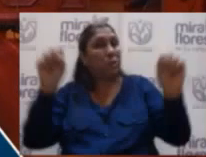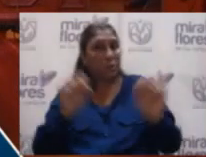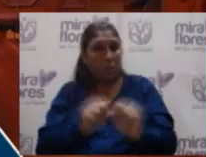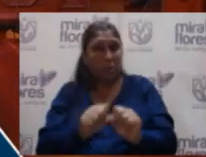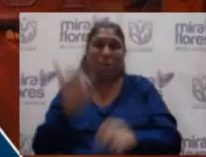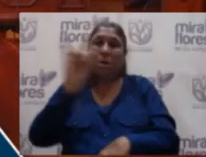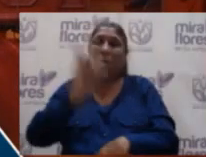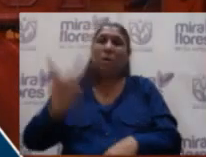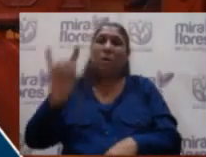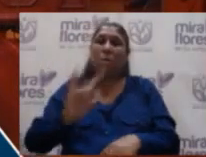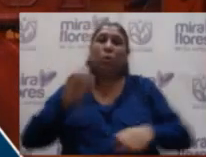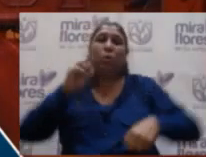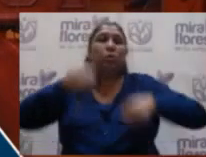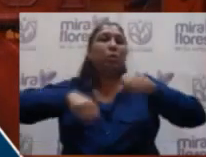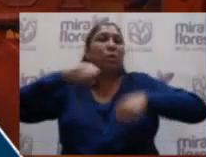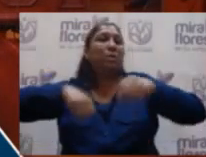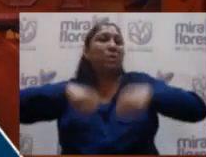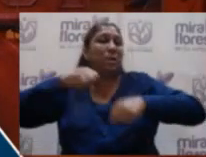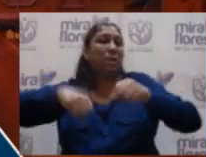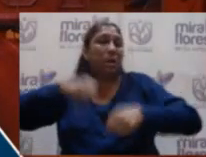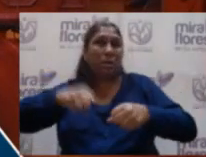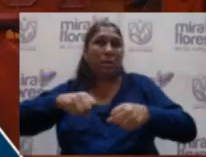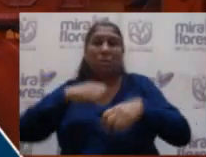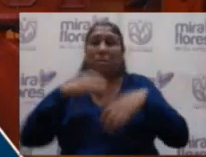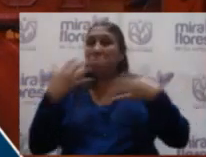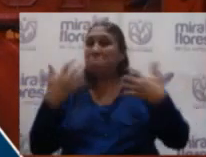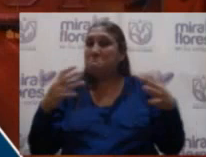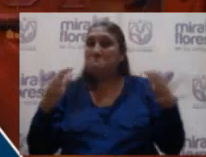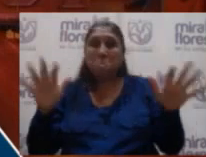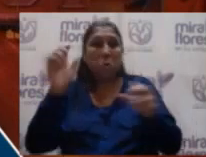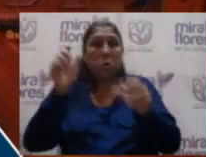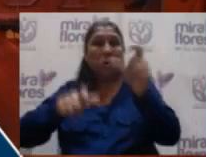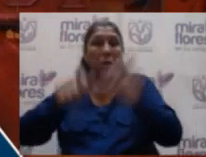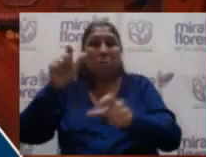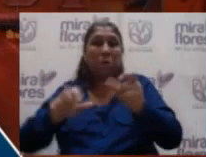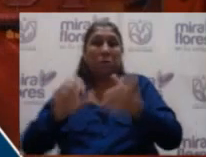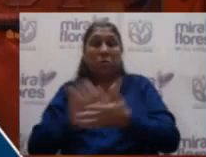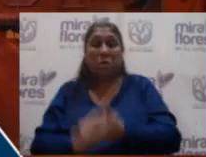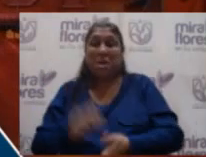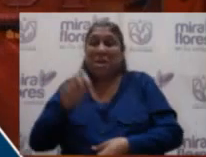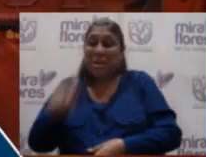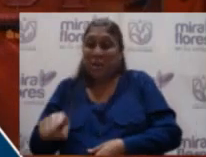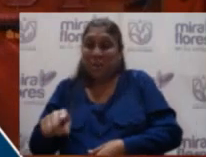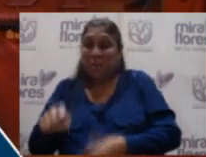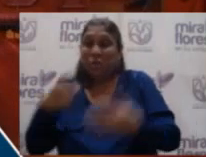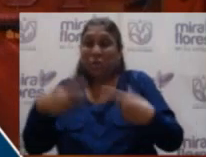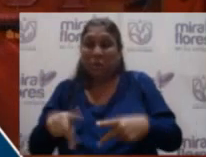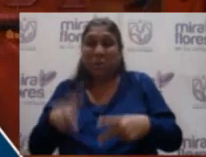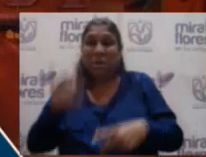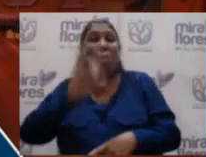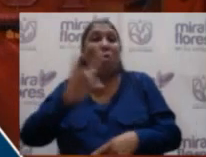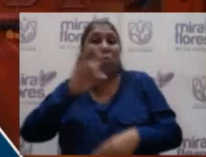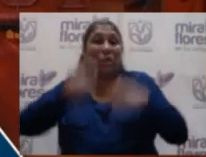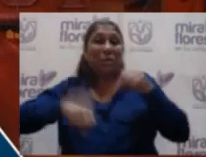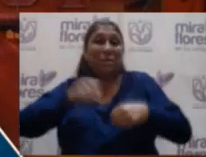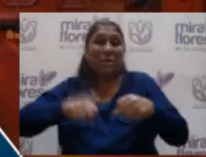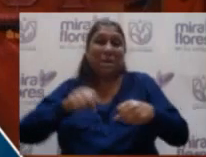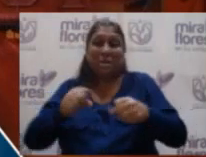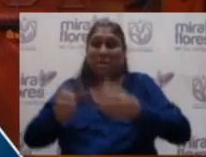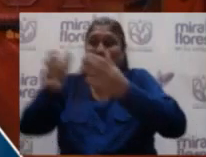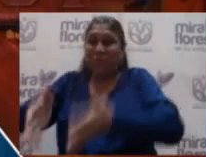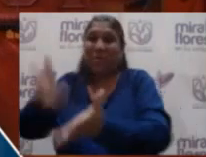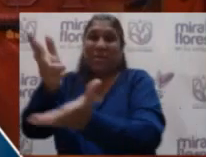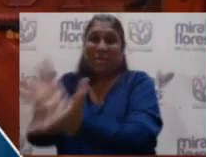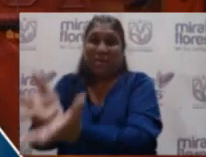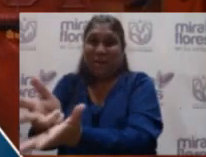bicicletas universal, vamos a llamarlo así, para cualquier persona, y que esto nos permita usar la bicicleta y dejarla en alguna otra estación.